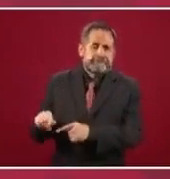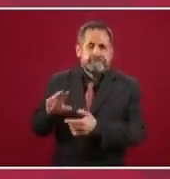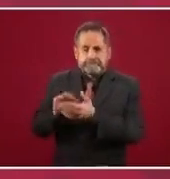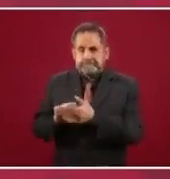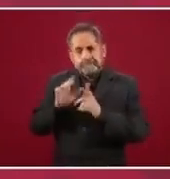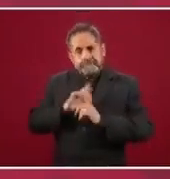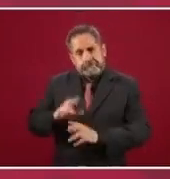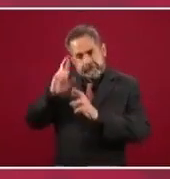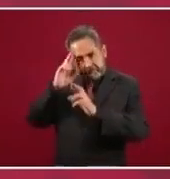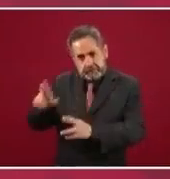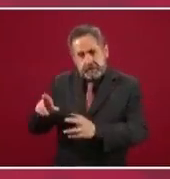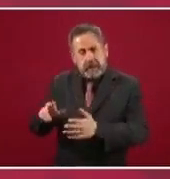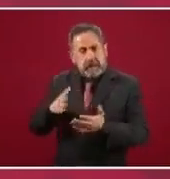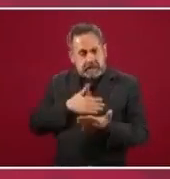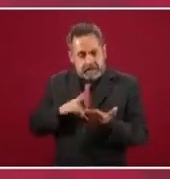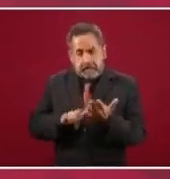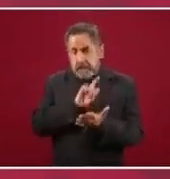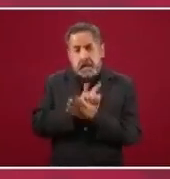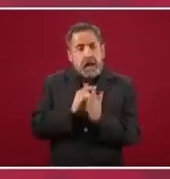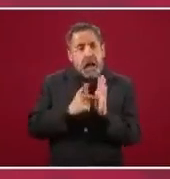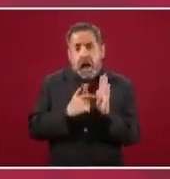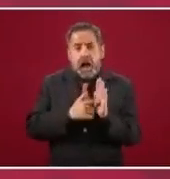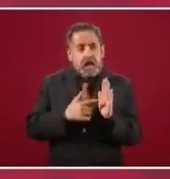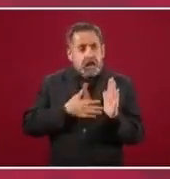se respeten nuestras leyes,